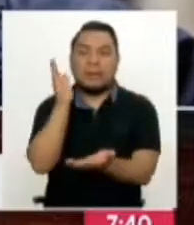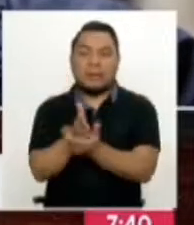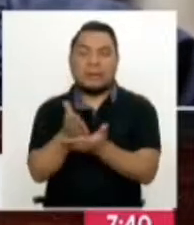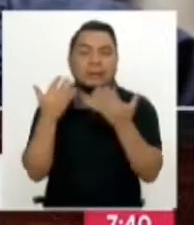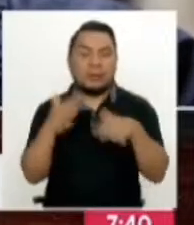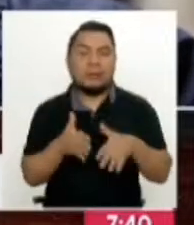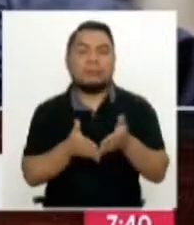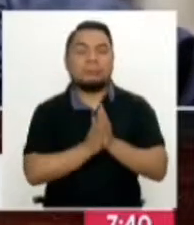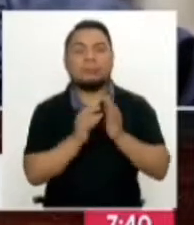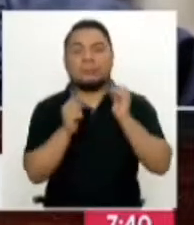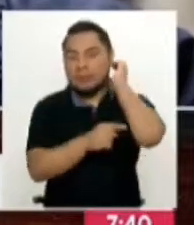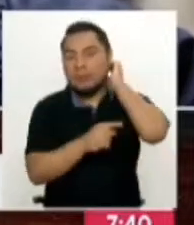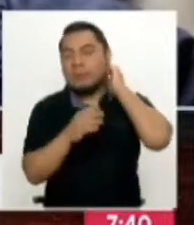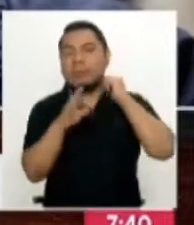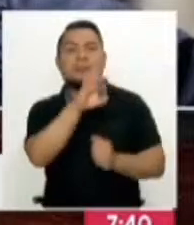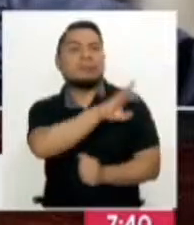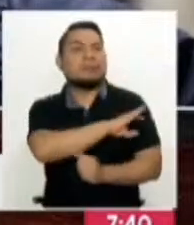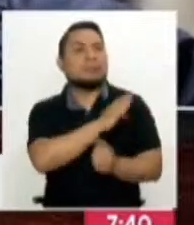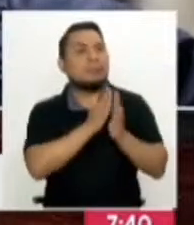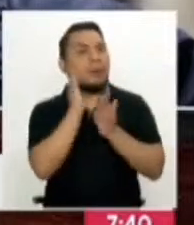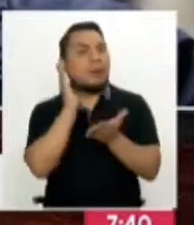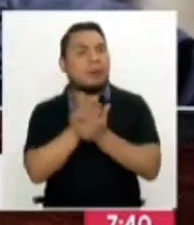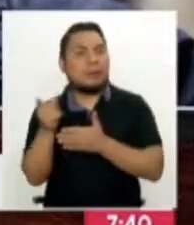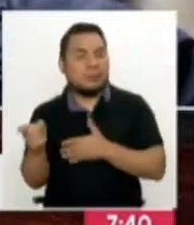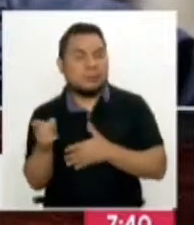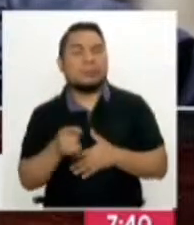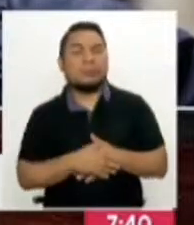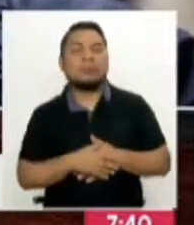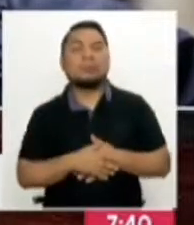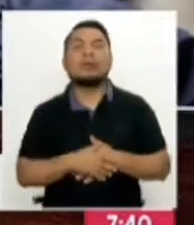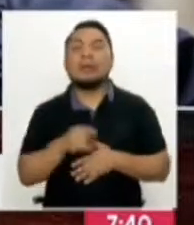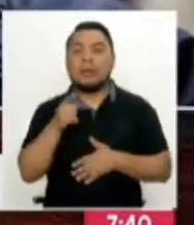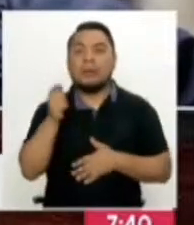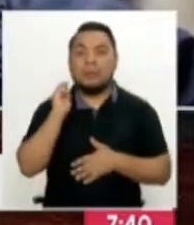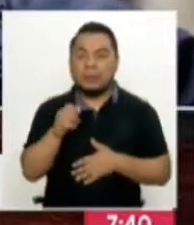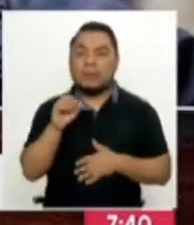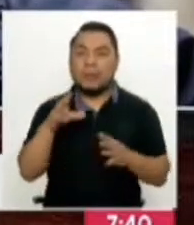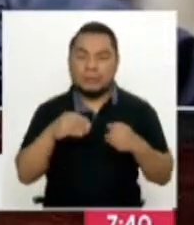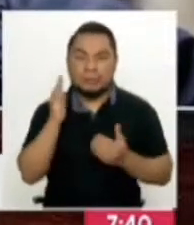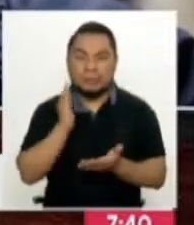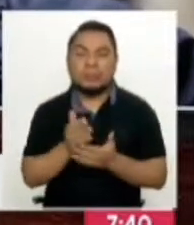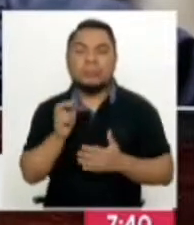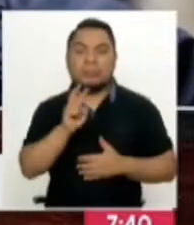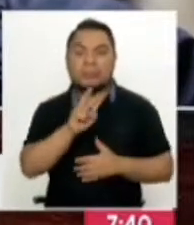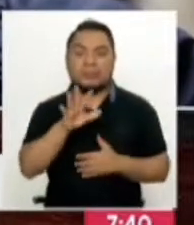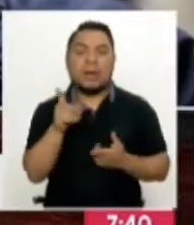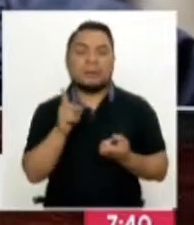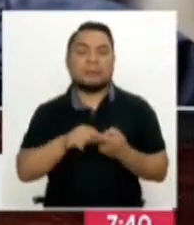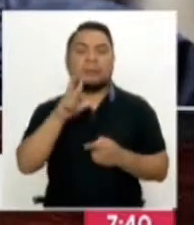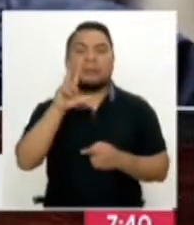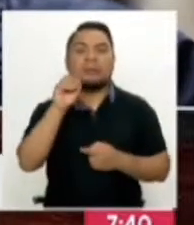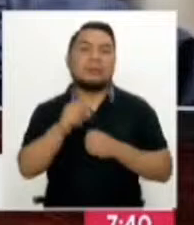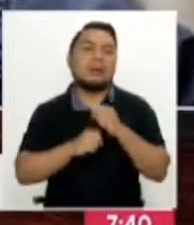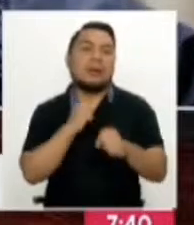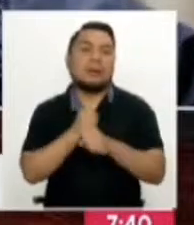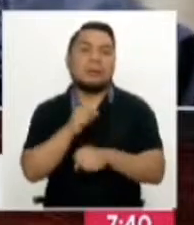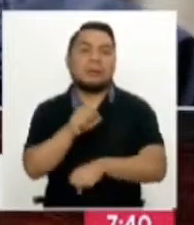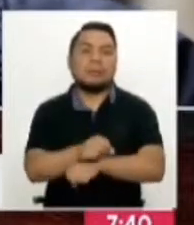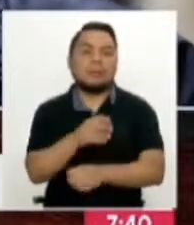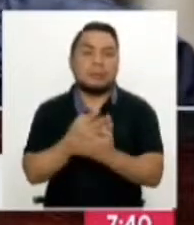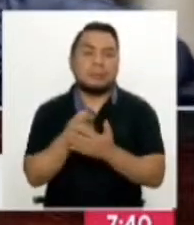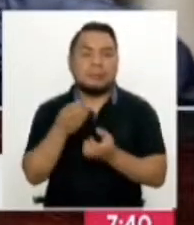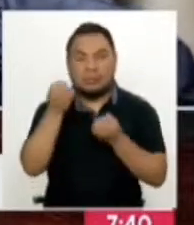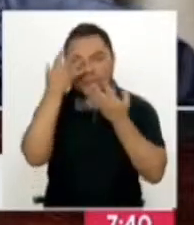a solicitud del Ministerio Público por el órgano jurisdiccional apenas entre 25 y 35 años de cárcel. Este